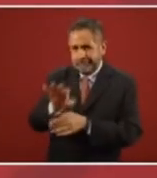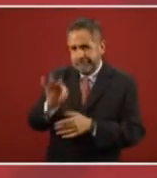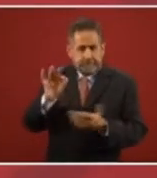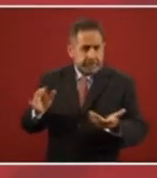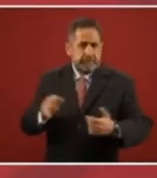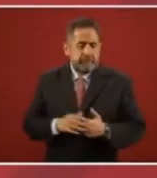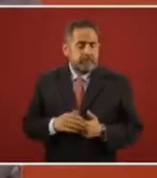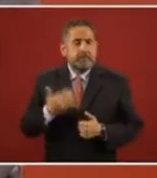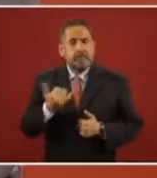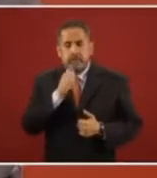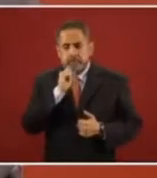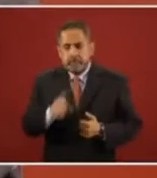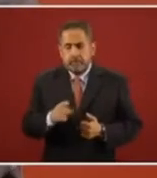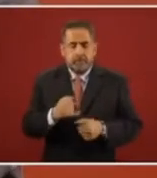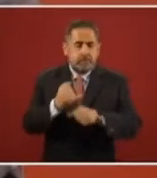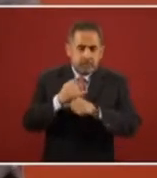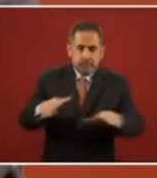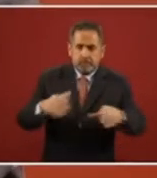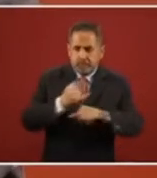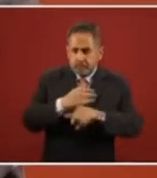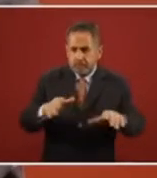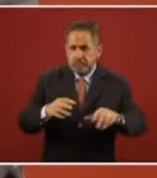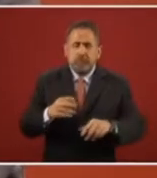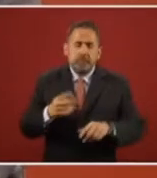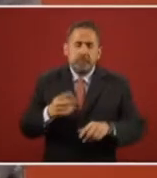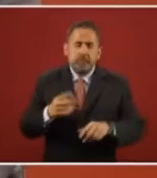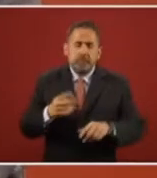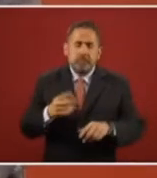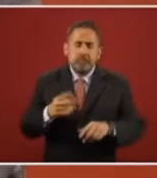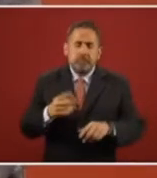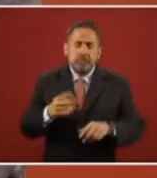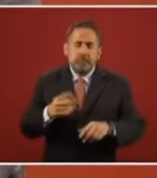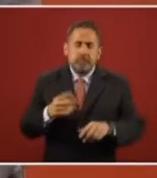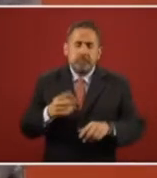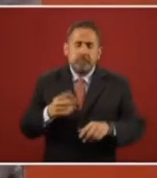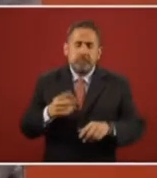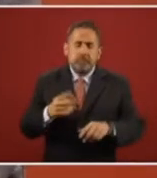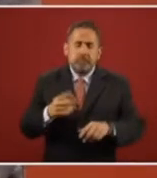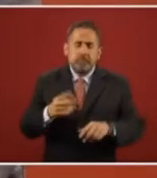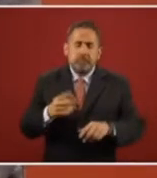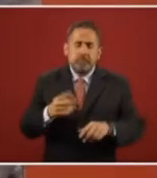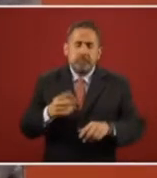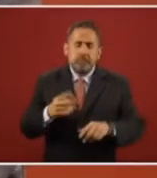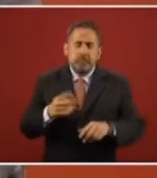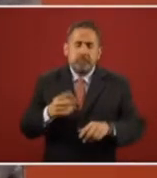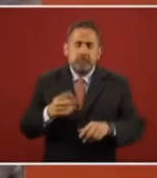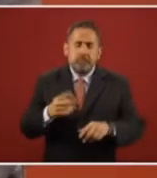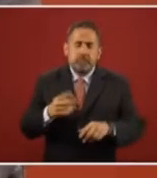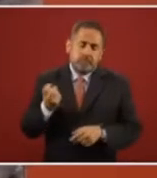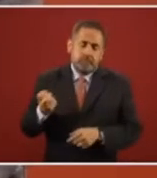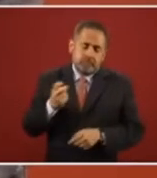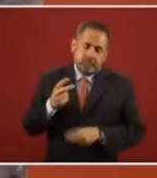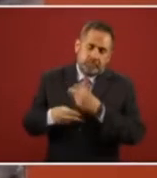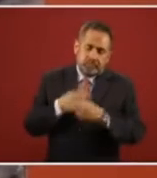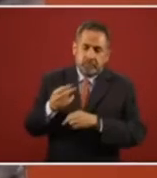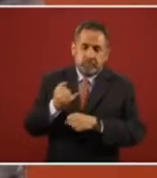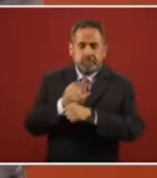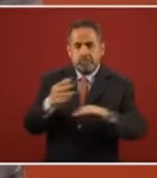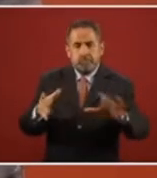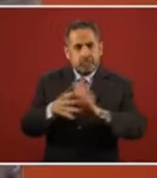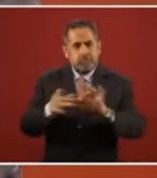hay información que es lo que vamos a hacer en determinación porque han metido